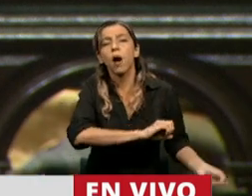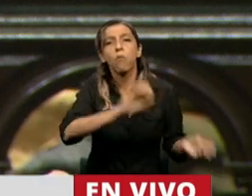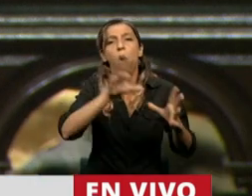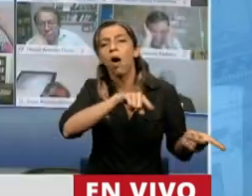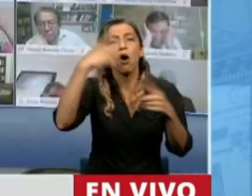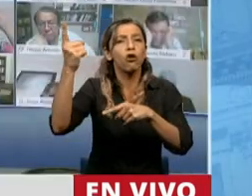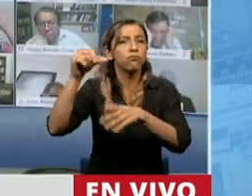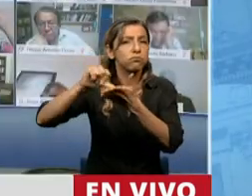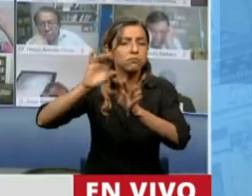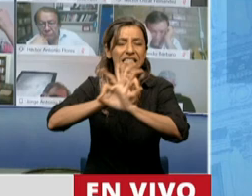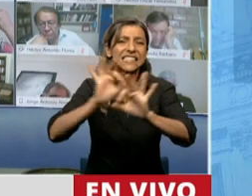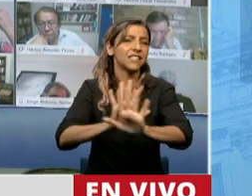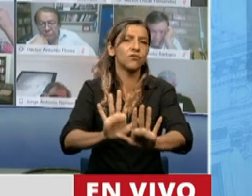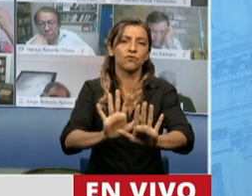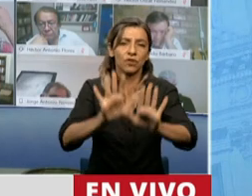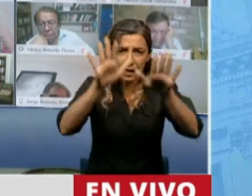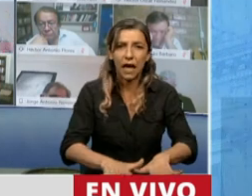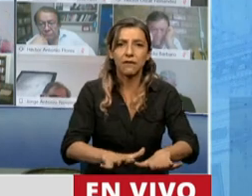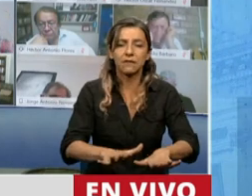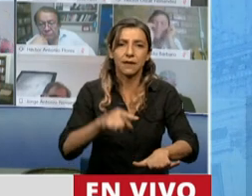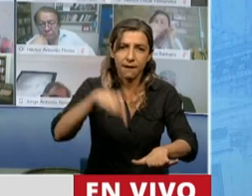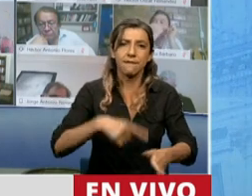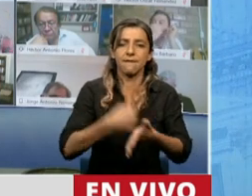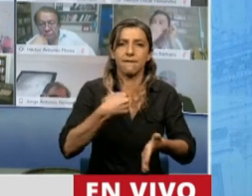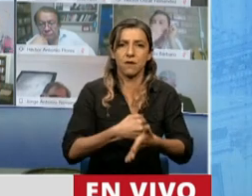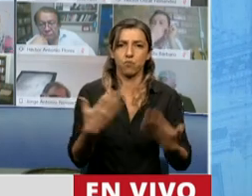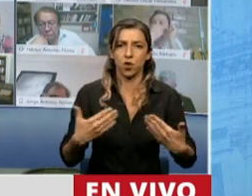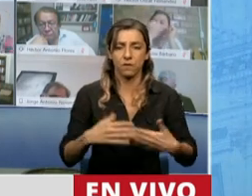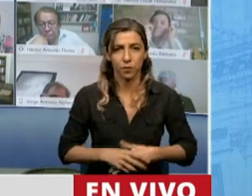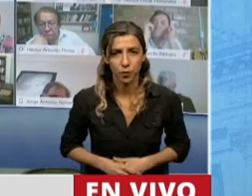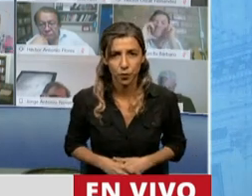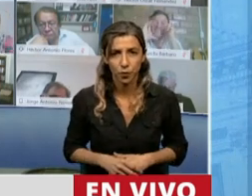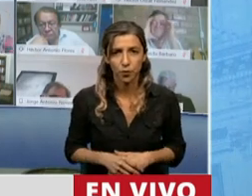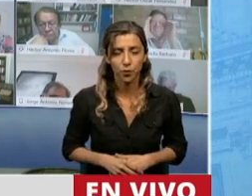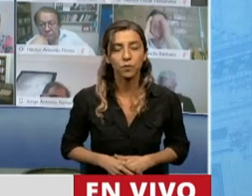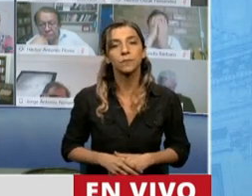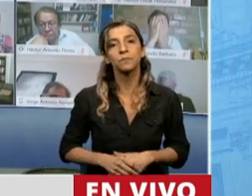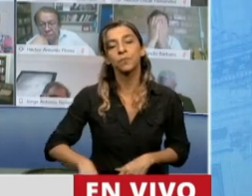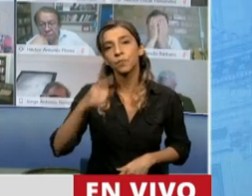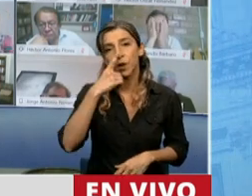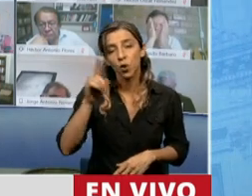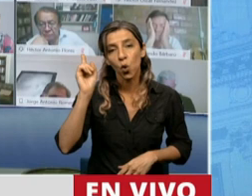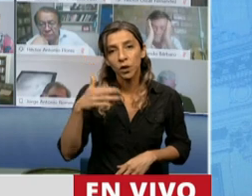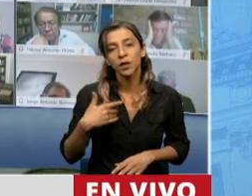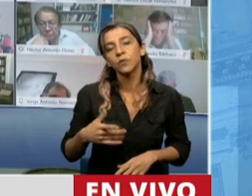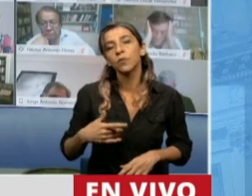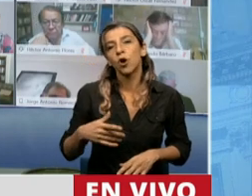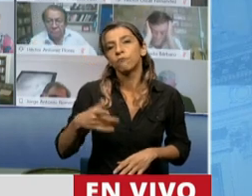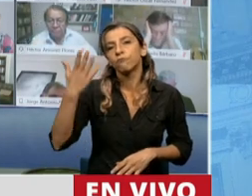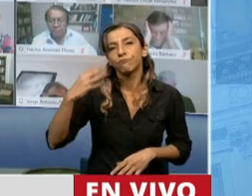y para dejar la voy a cambiar un poco es una frase muy vieja junio del